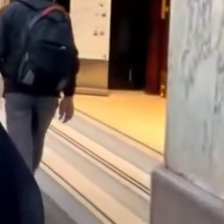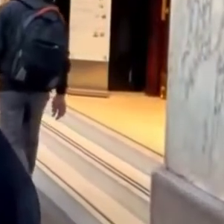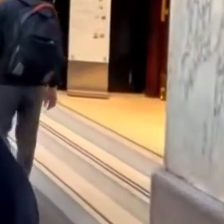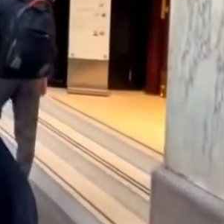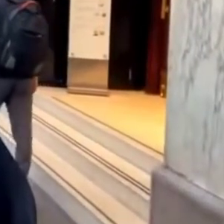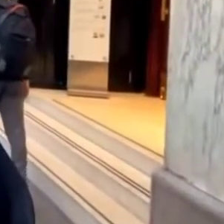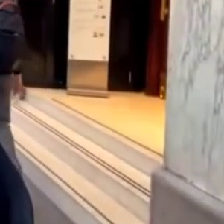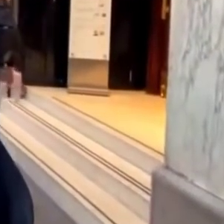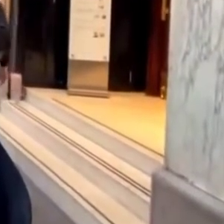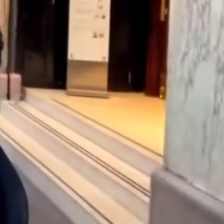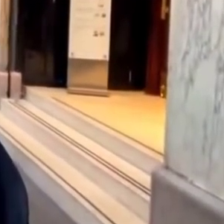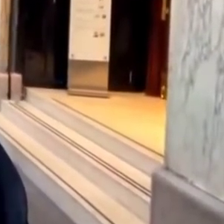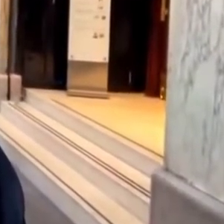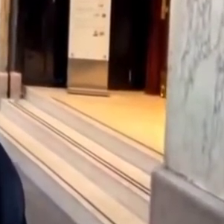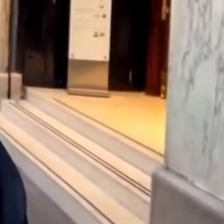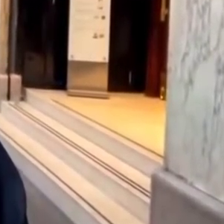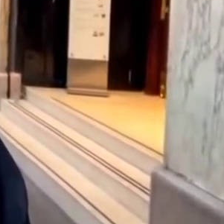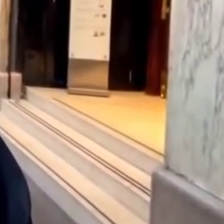y escuche.